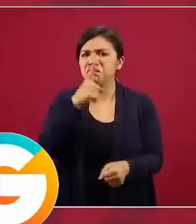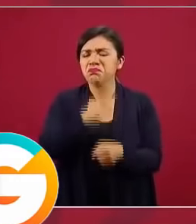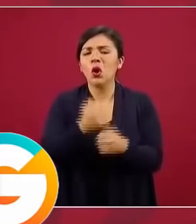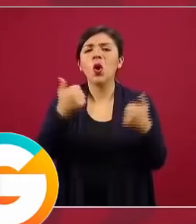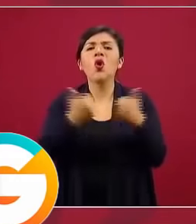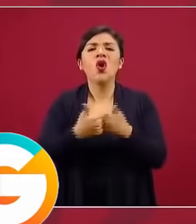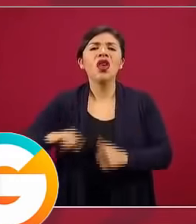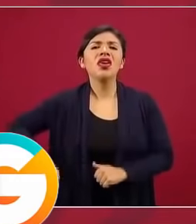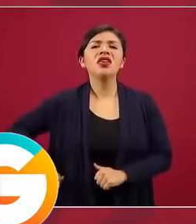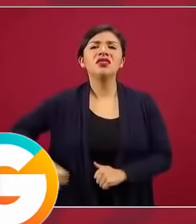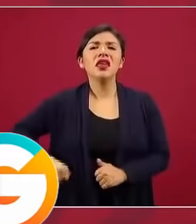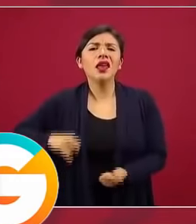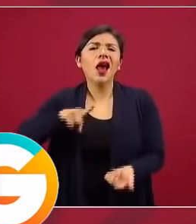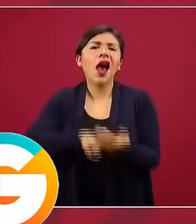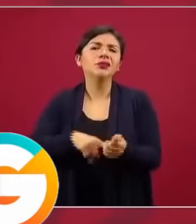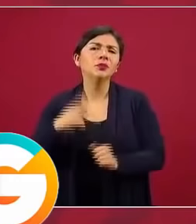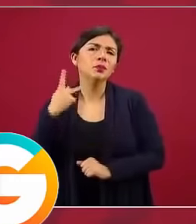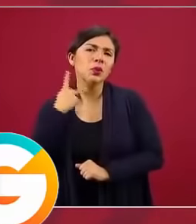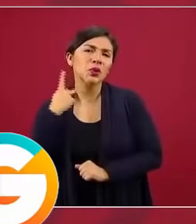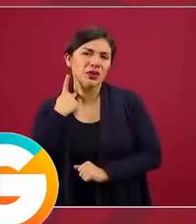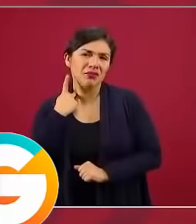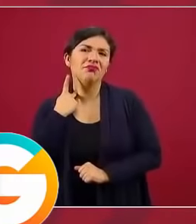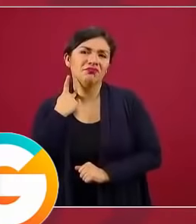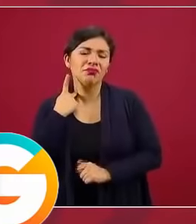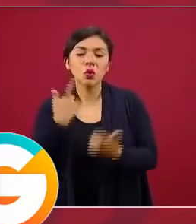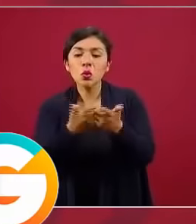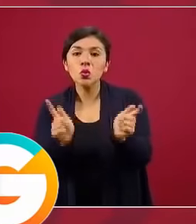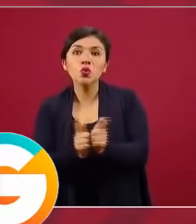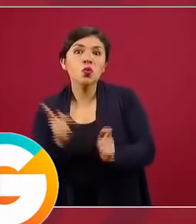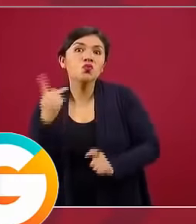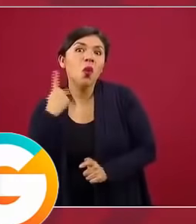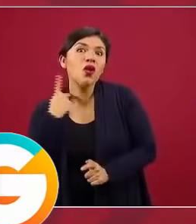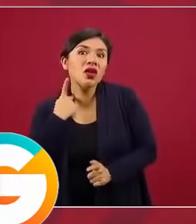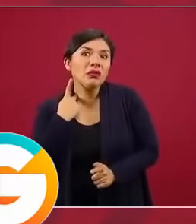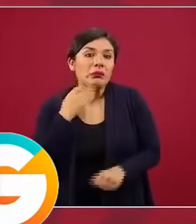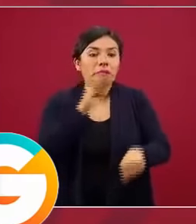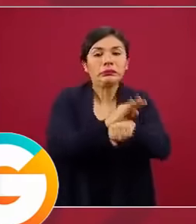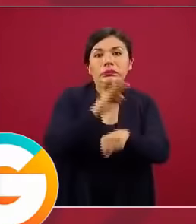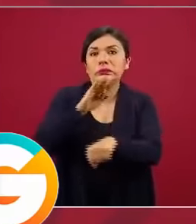los intereses políticos, partidistas incluso,